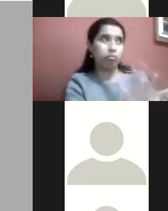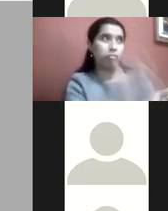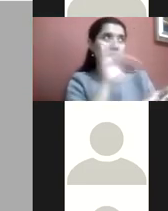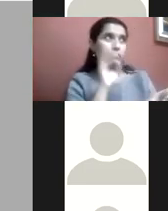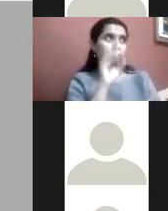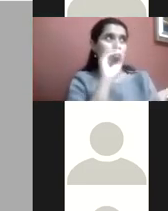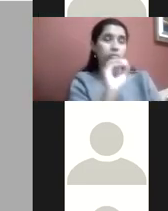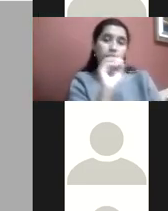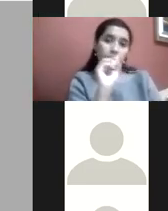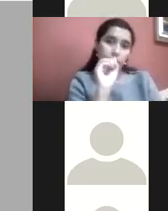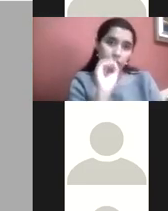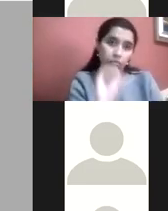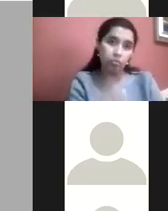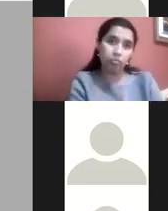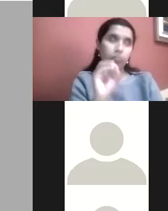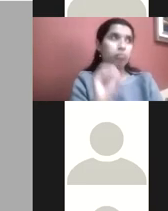0.025.